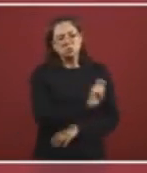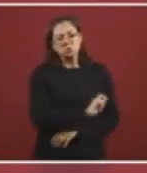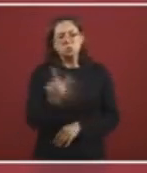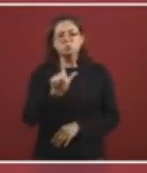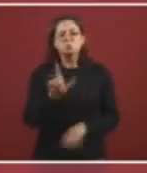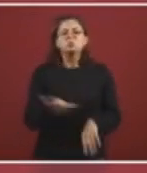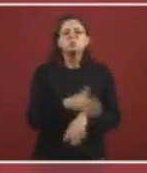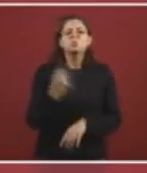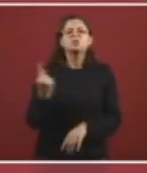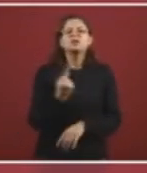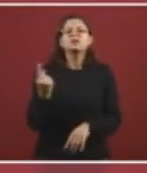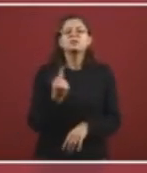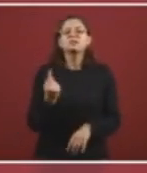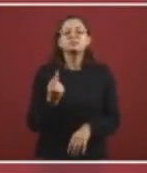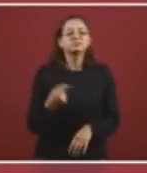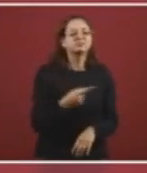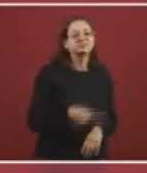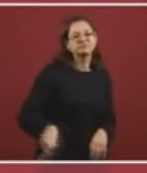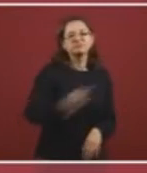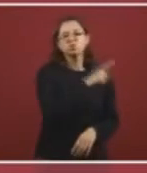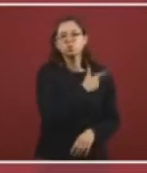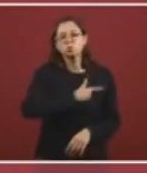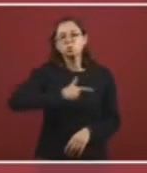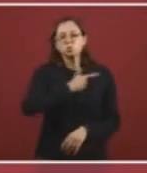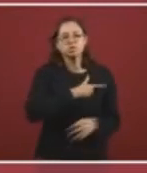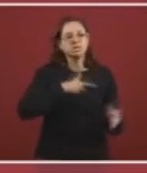por participar en masacres,